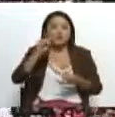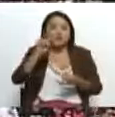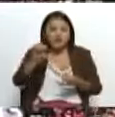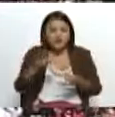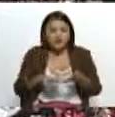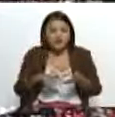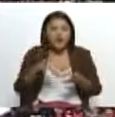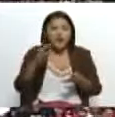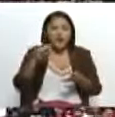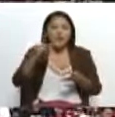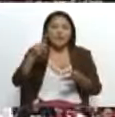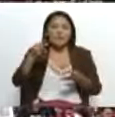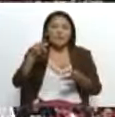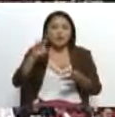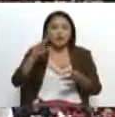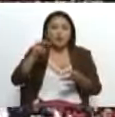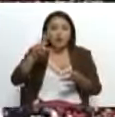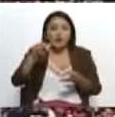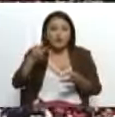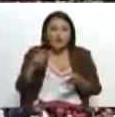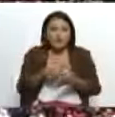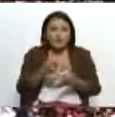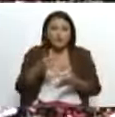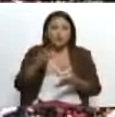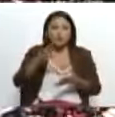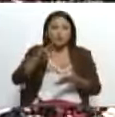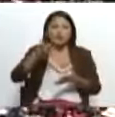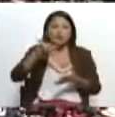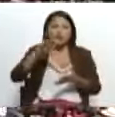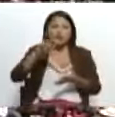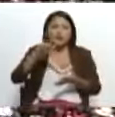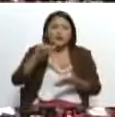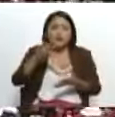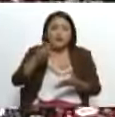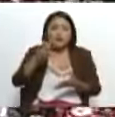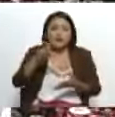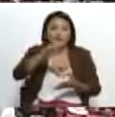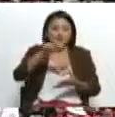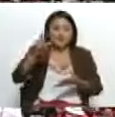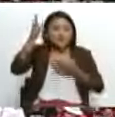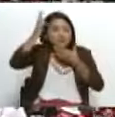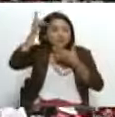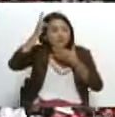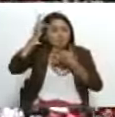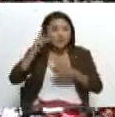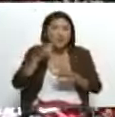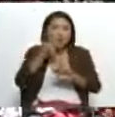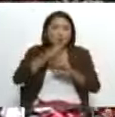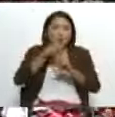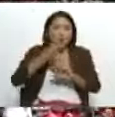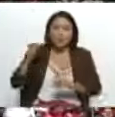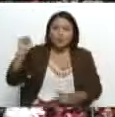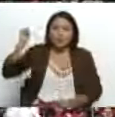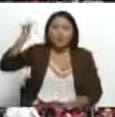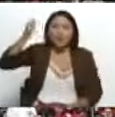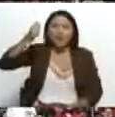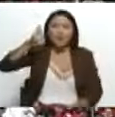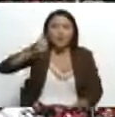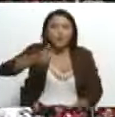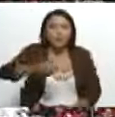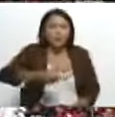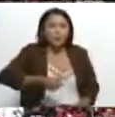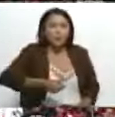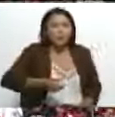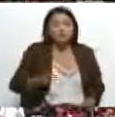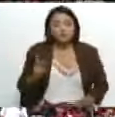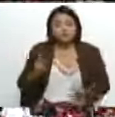de Apacuana, Urimare, entre tantos héroes y heroínas de las luchas independentistas,